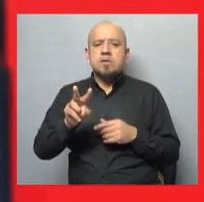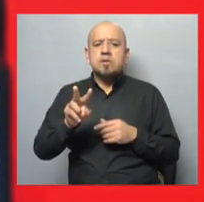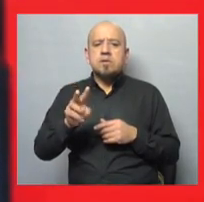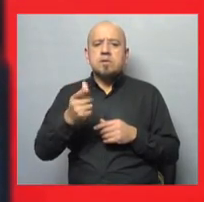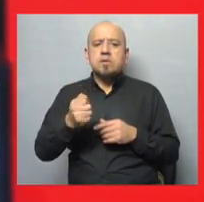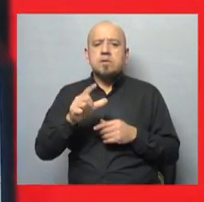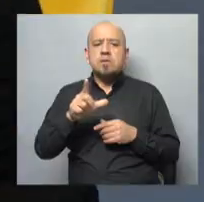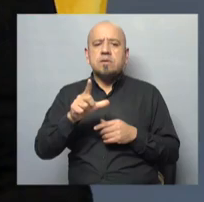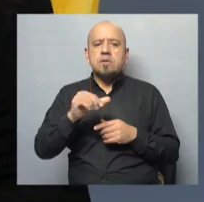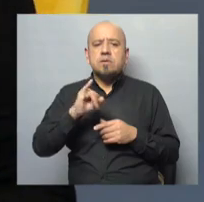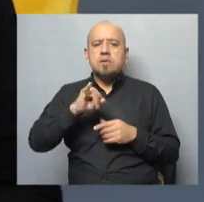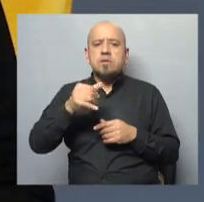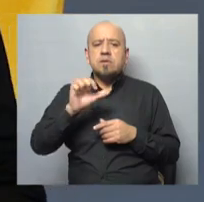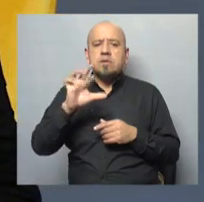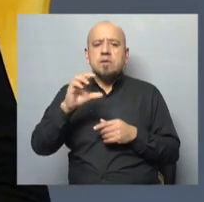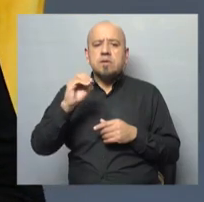acá